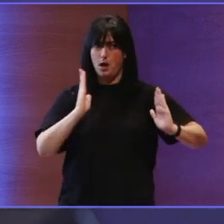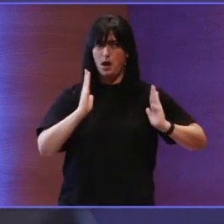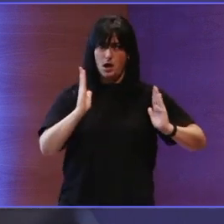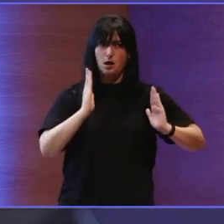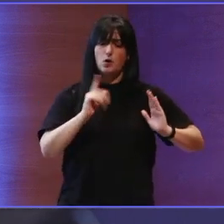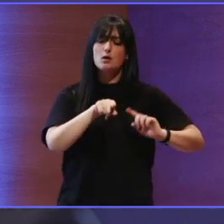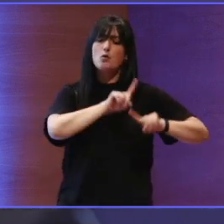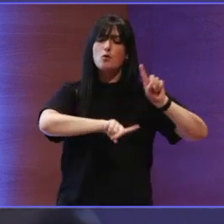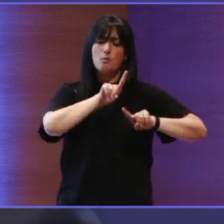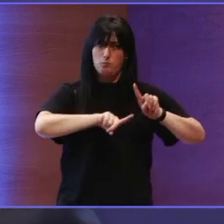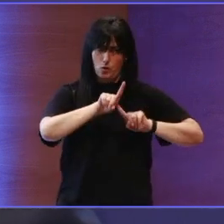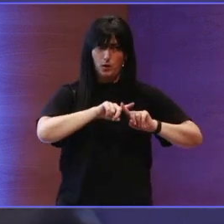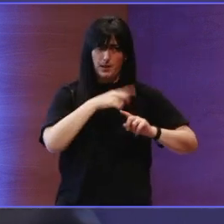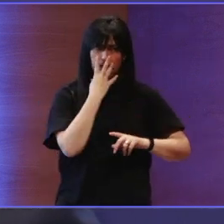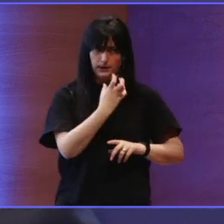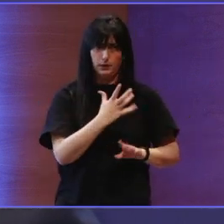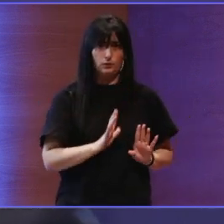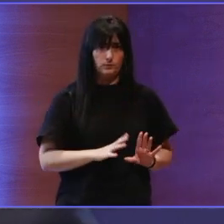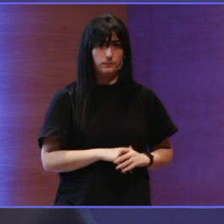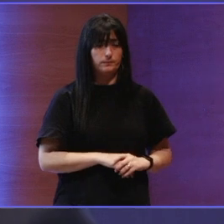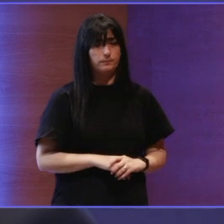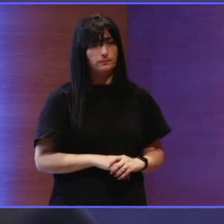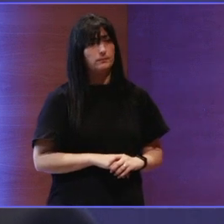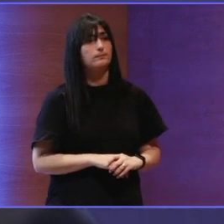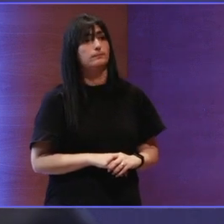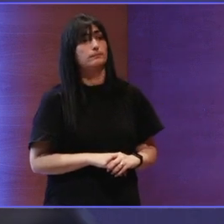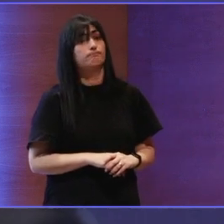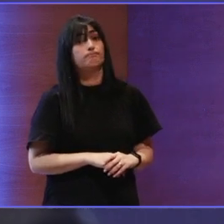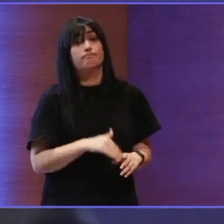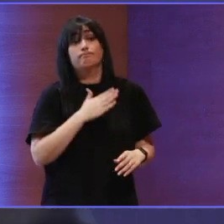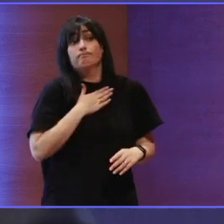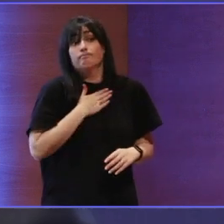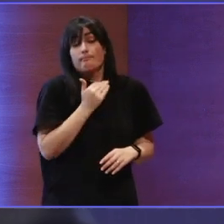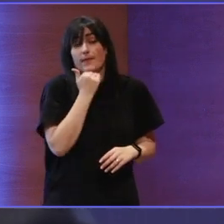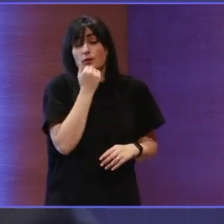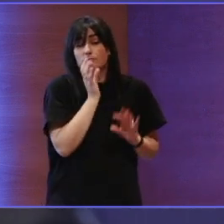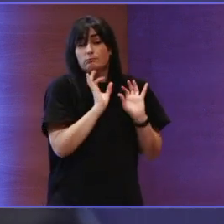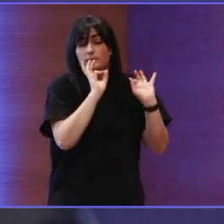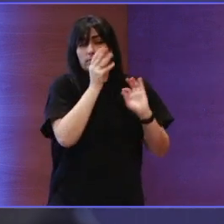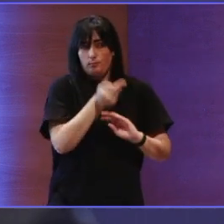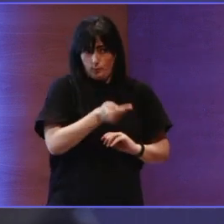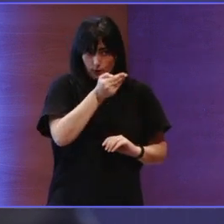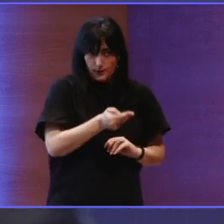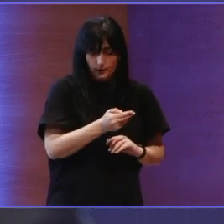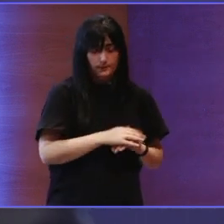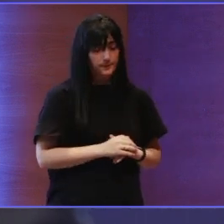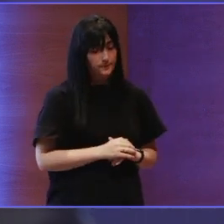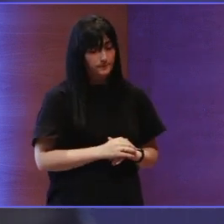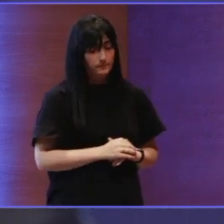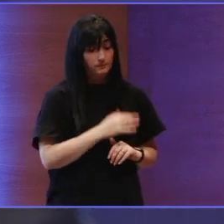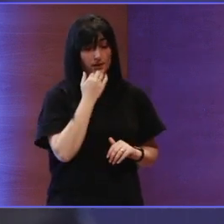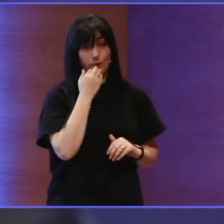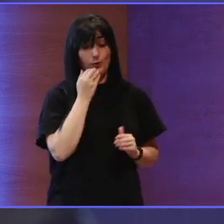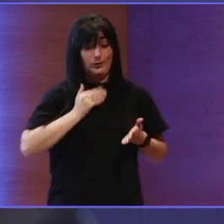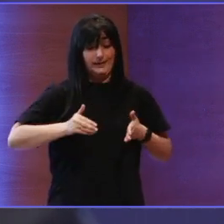problema evidente la una receta para mí ha sido los ajustes de mitad de